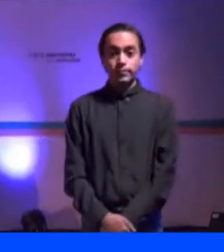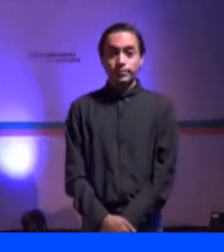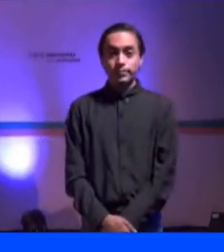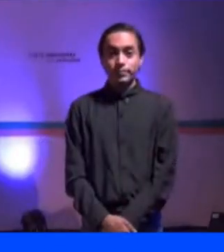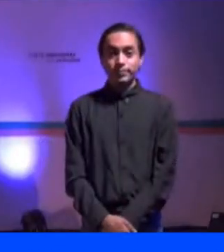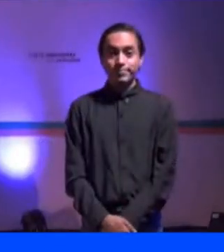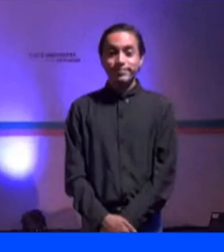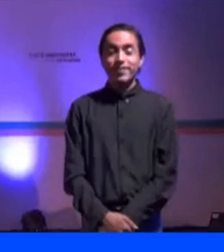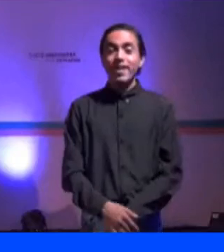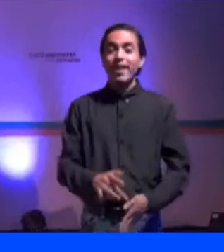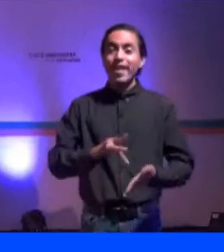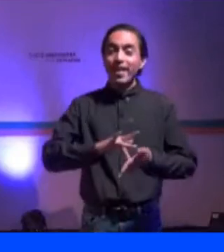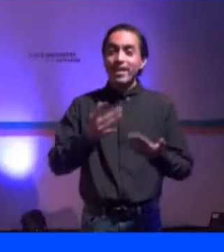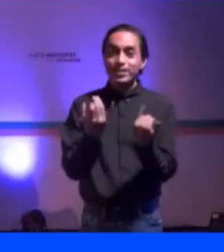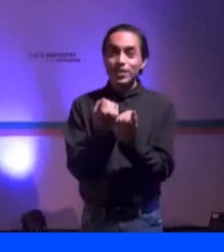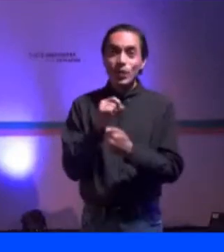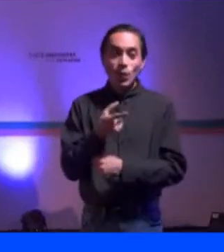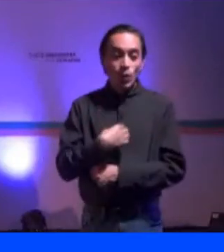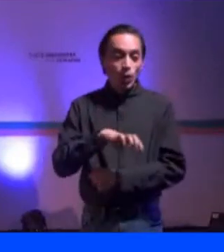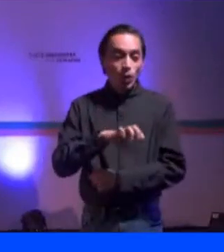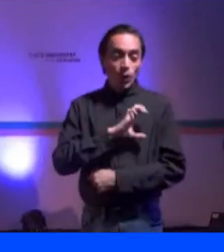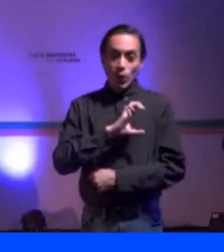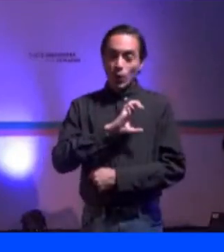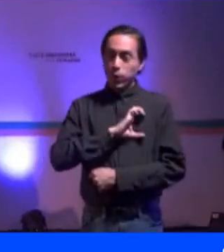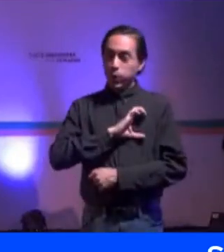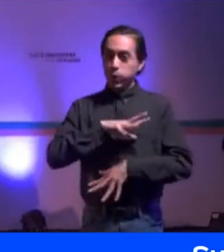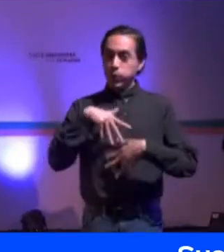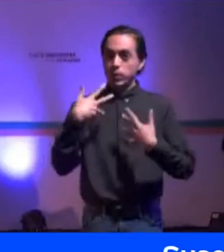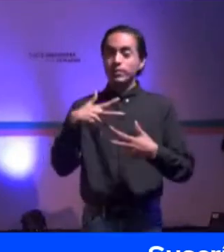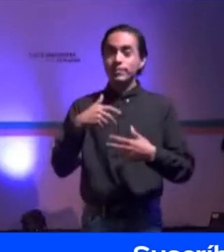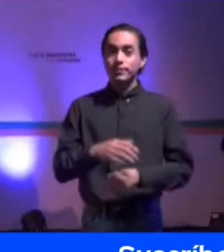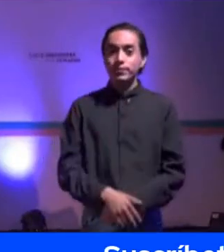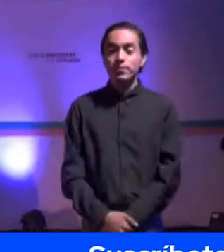Gracias, yo también los amo. Y la verdad,